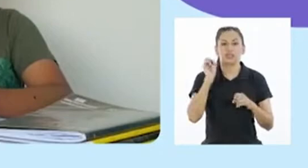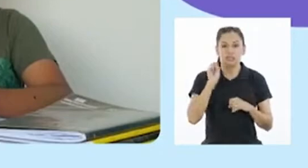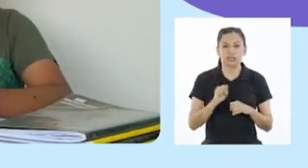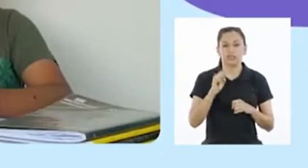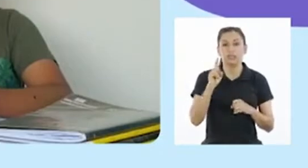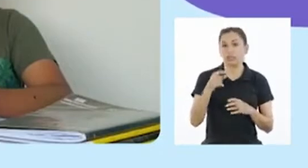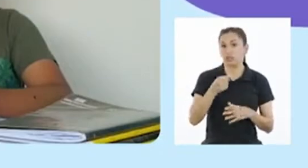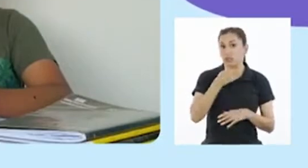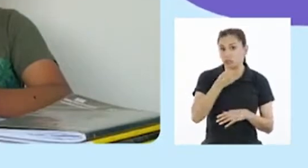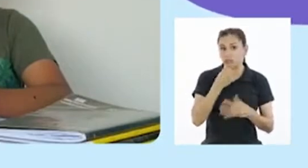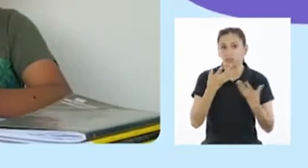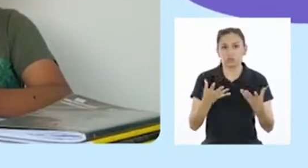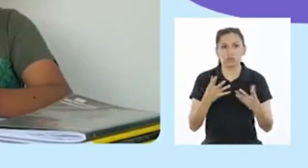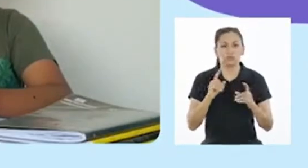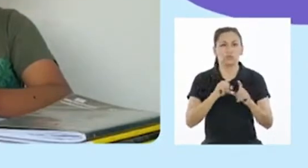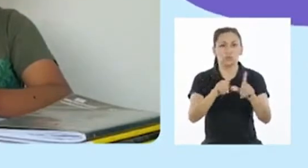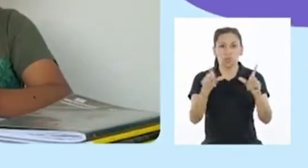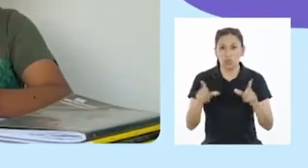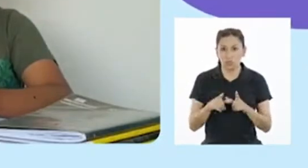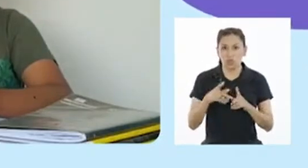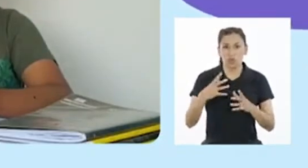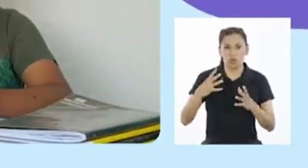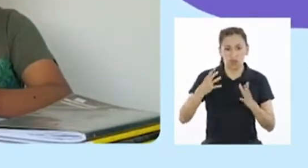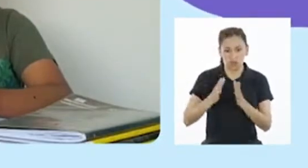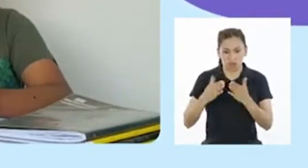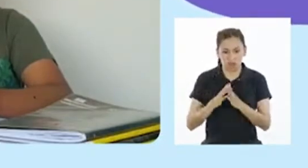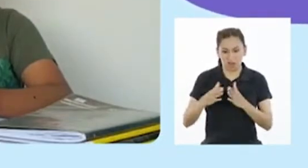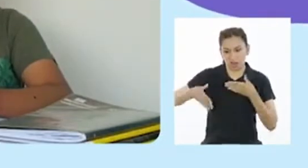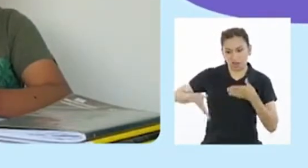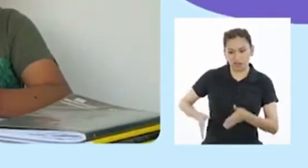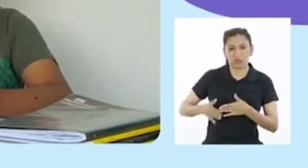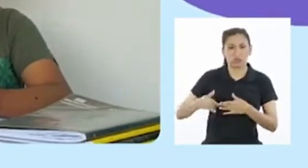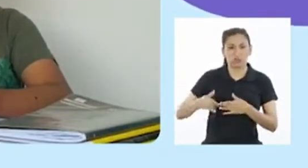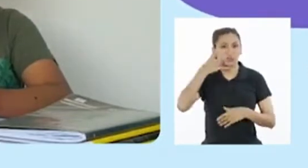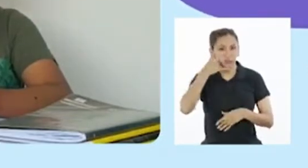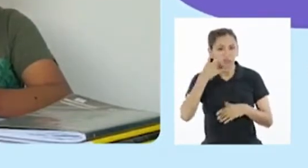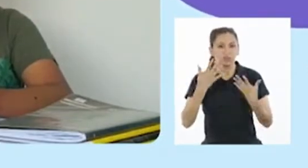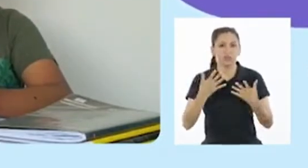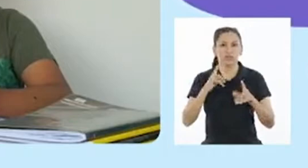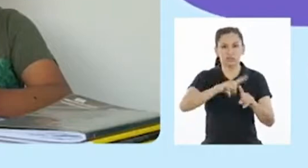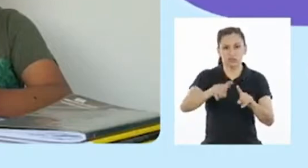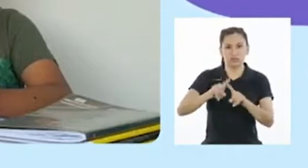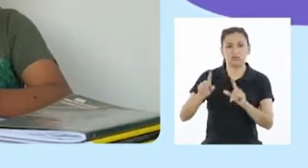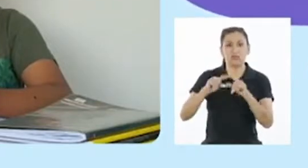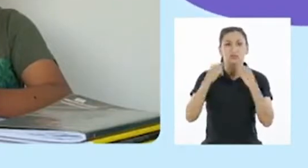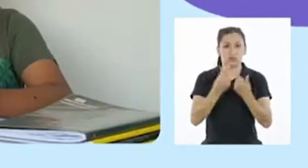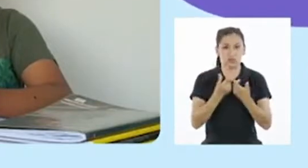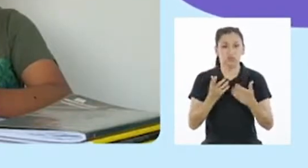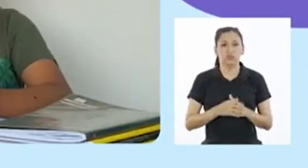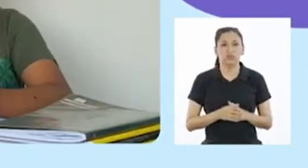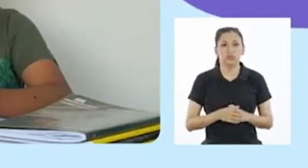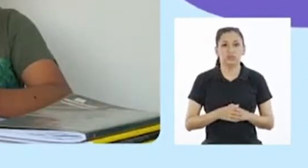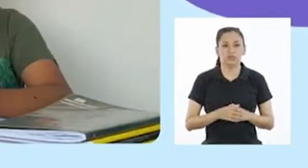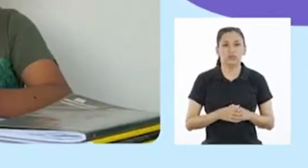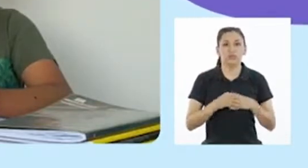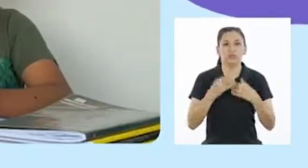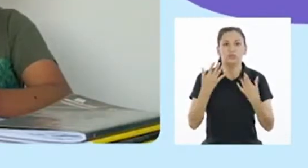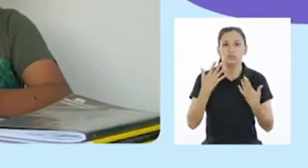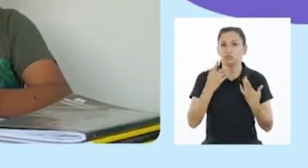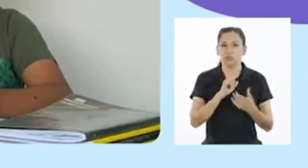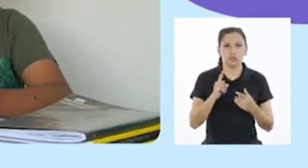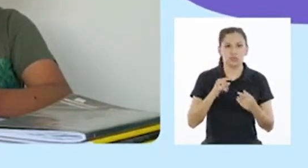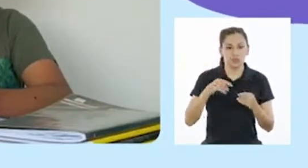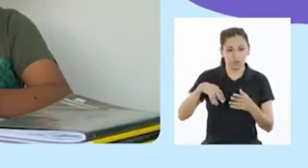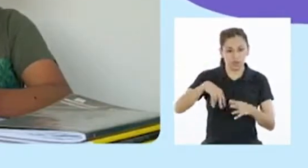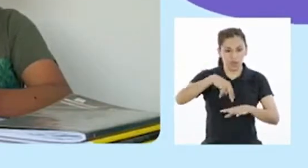televisión siempre reportan situaciones de hurto de cartera, de dinero y celular que se presentan en diversos puntos de la ciudad. Ya no es